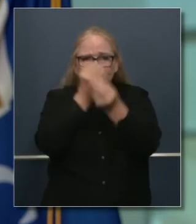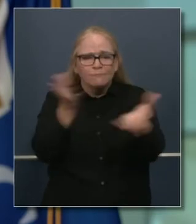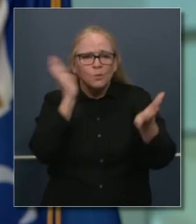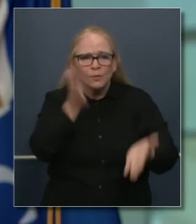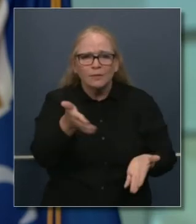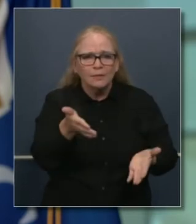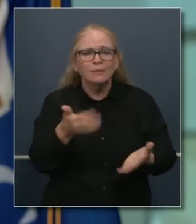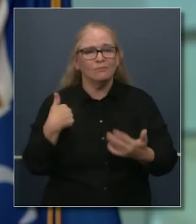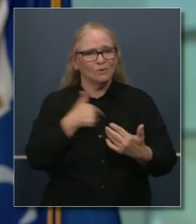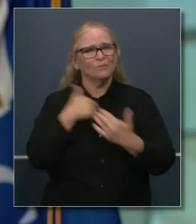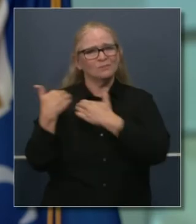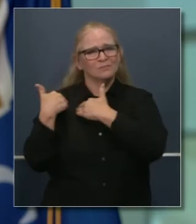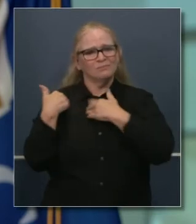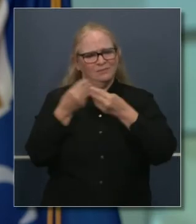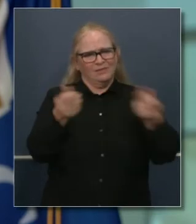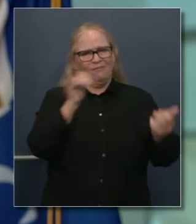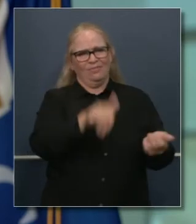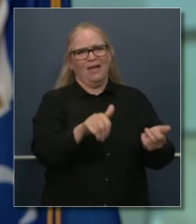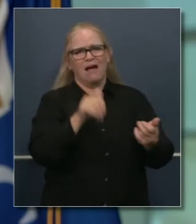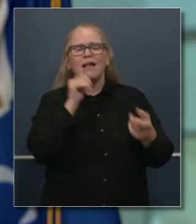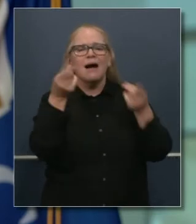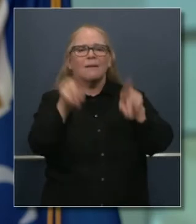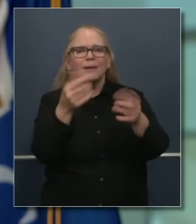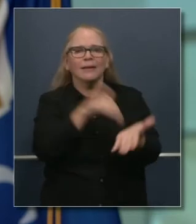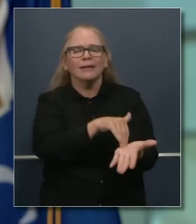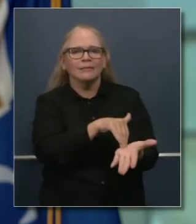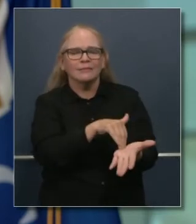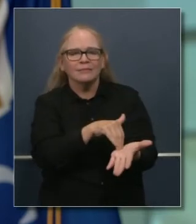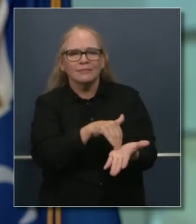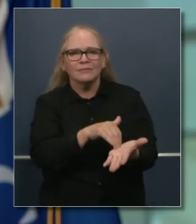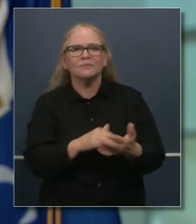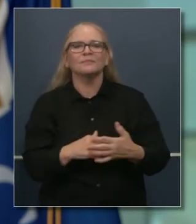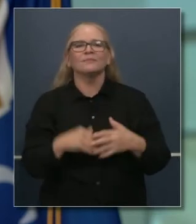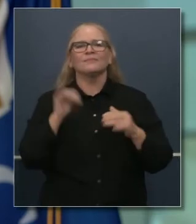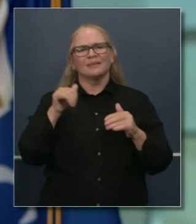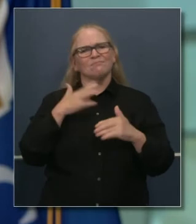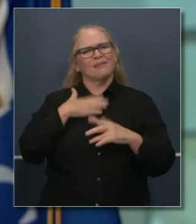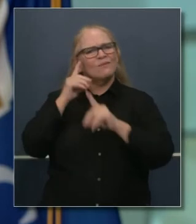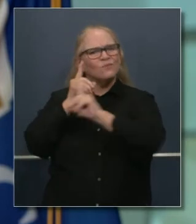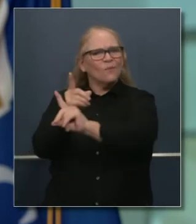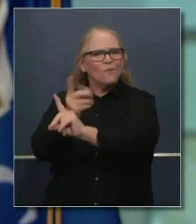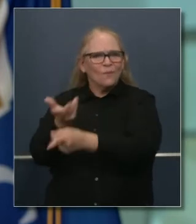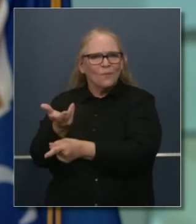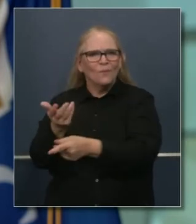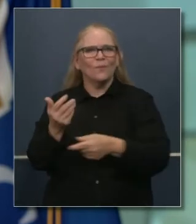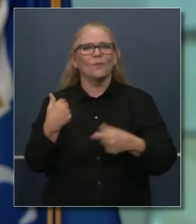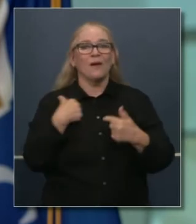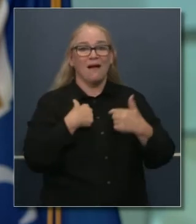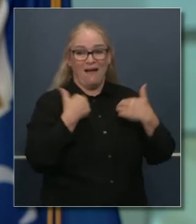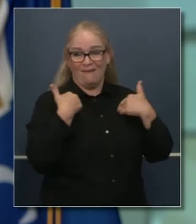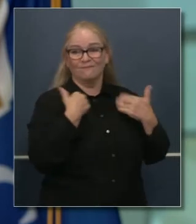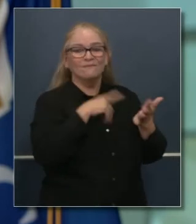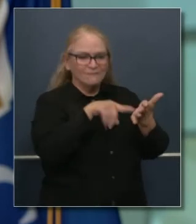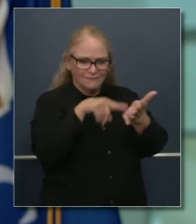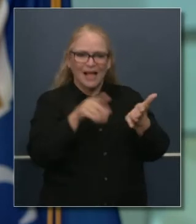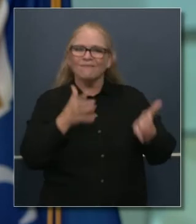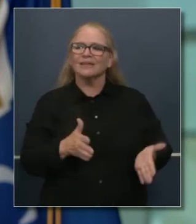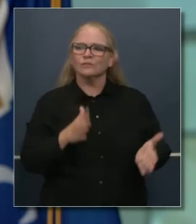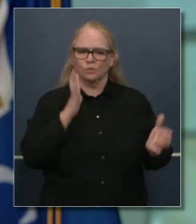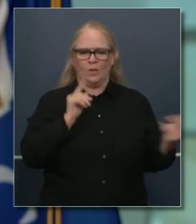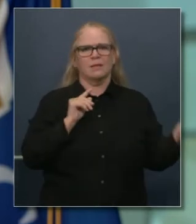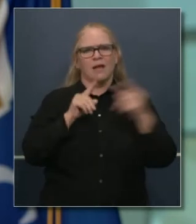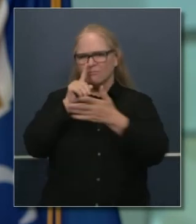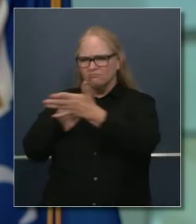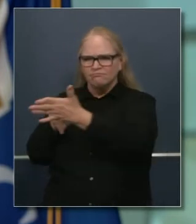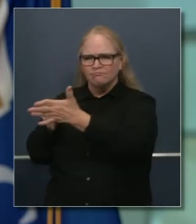y ser responsables y tener esa resolución para evitar esta situación de nuevo eso es nuestro enfoque tenemos la investigación que sigue adelante